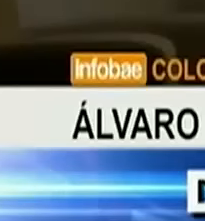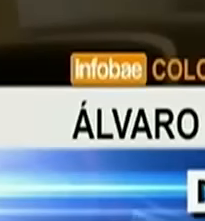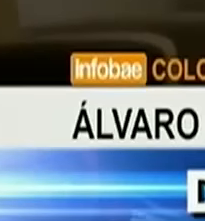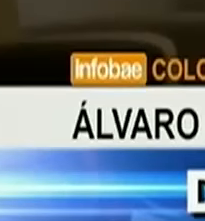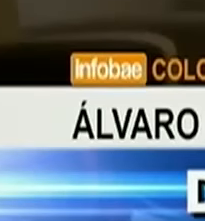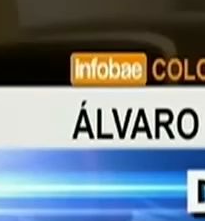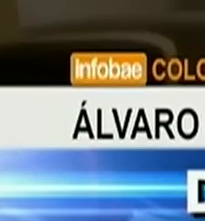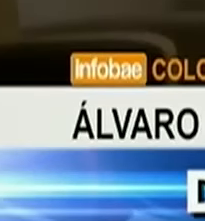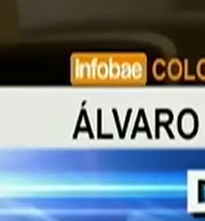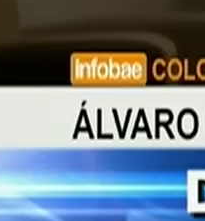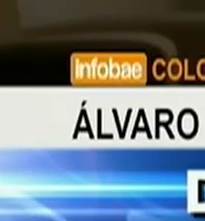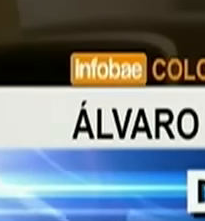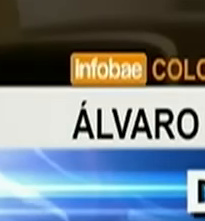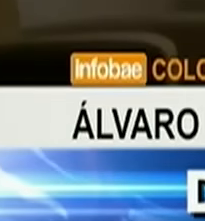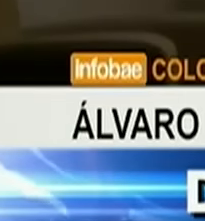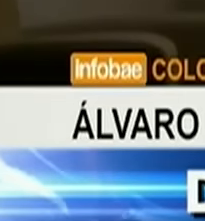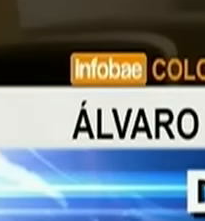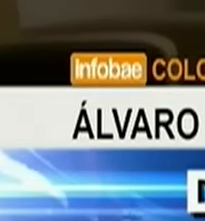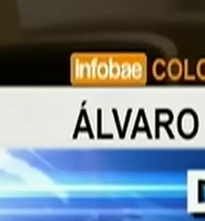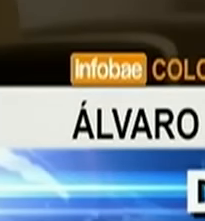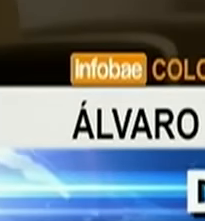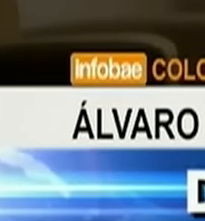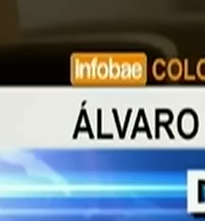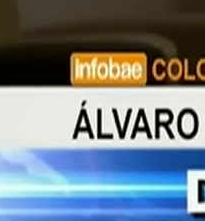En lo internacional,